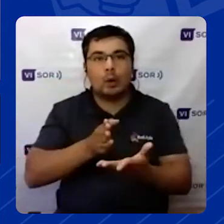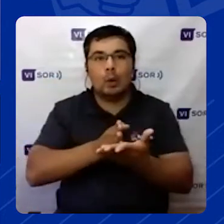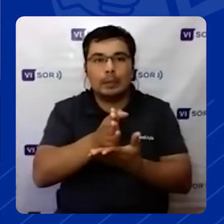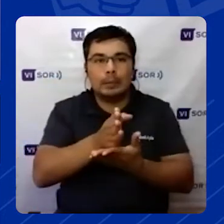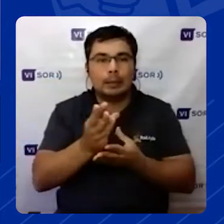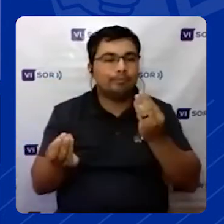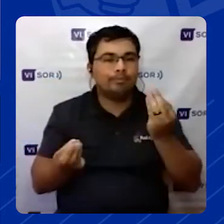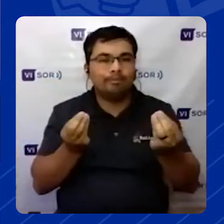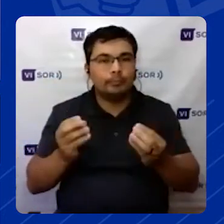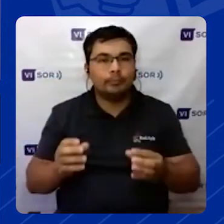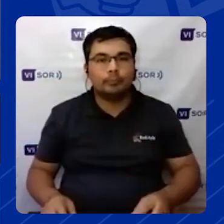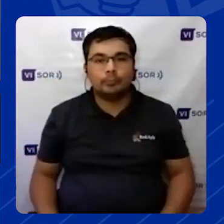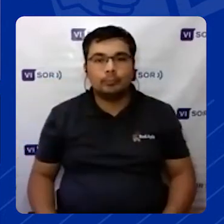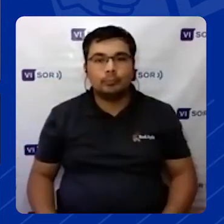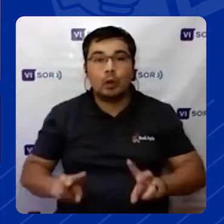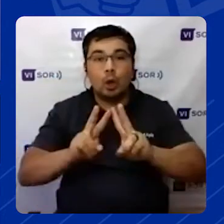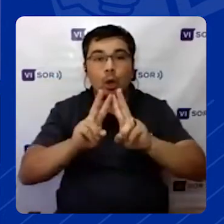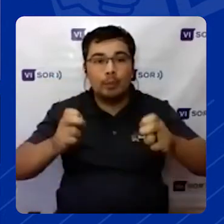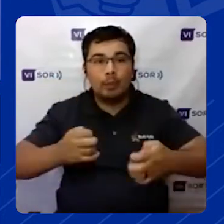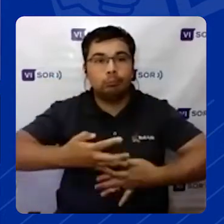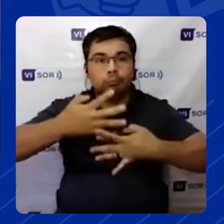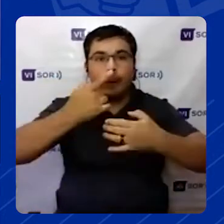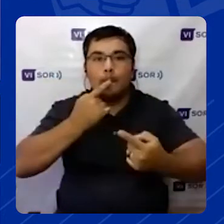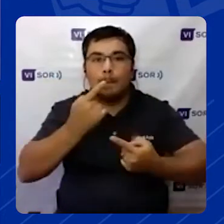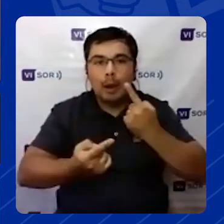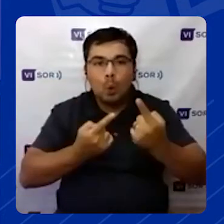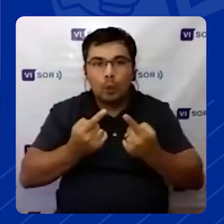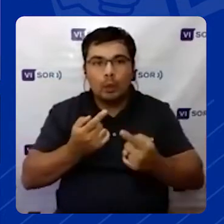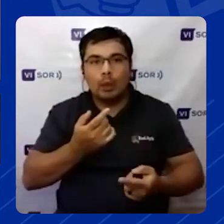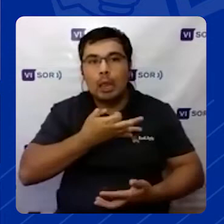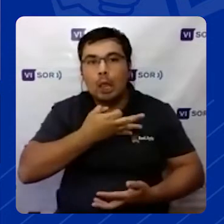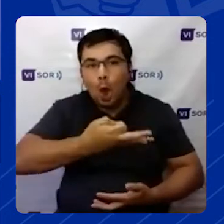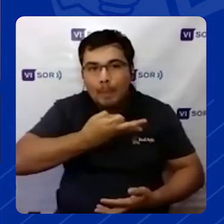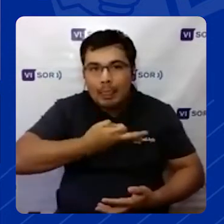la ronda de preguntas y comentarios.